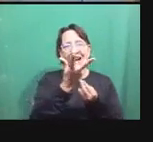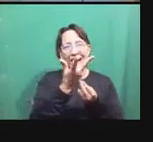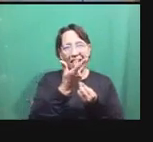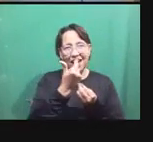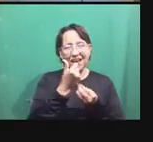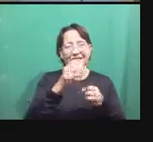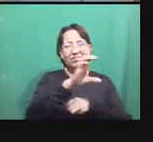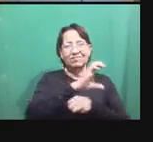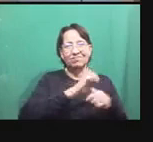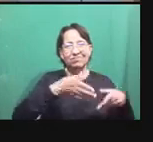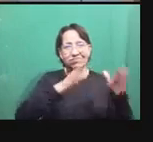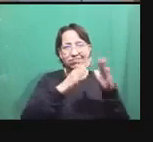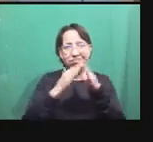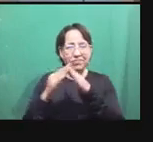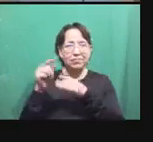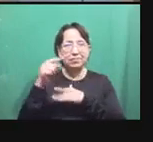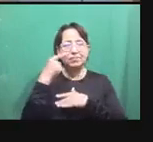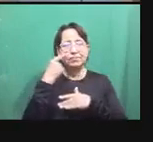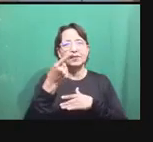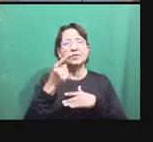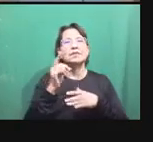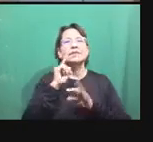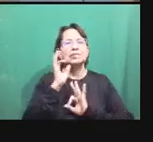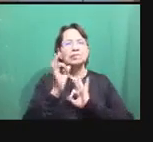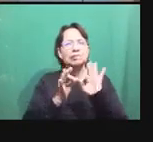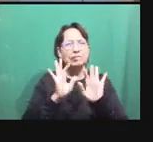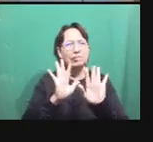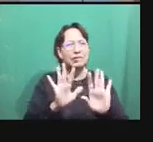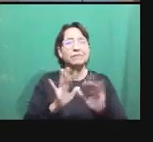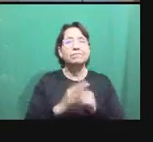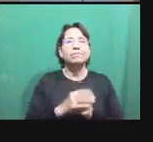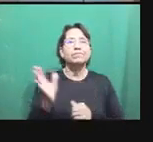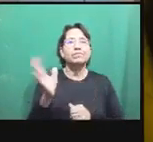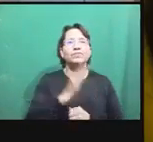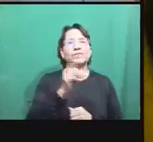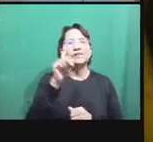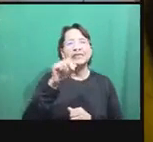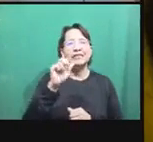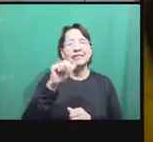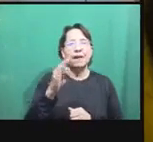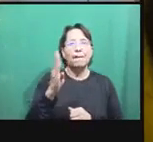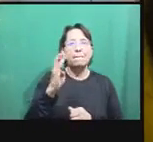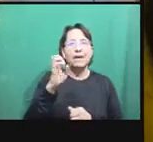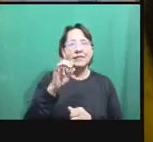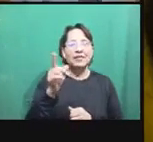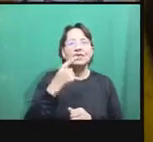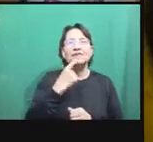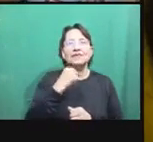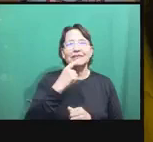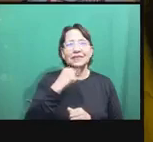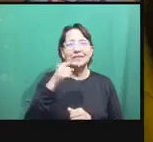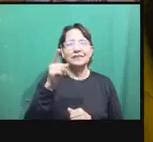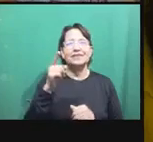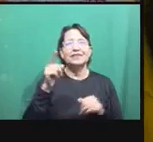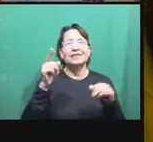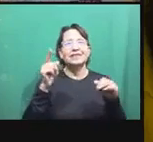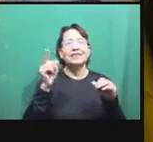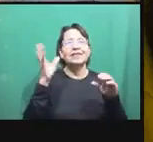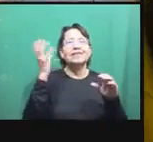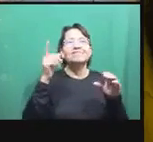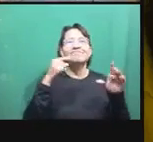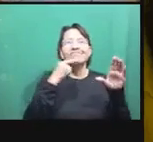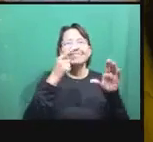se está preservando esta entidad. San Basilio de Palenque, Zipaquirá, Sopó, Ciudad